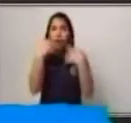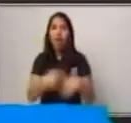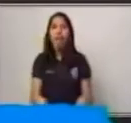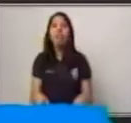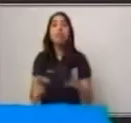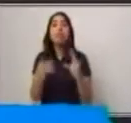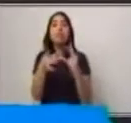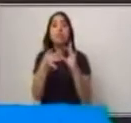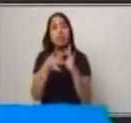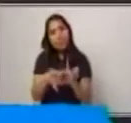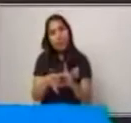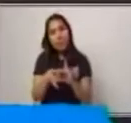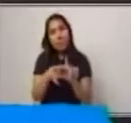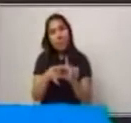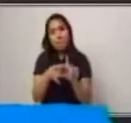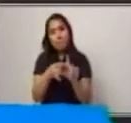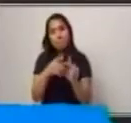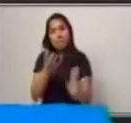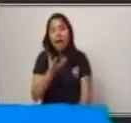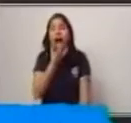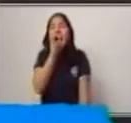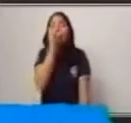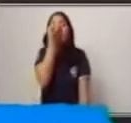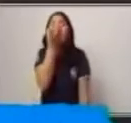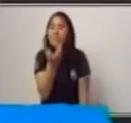a apuntar acá.